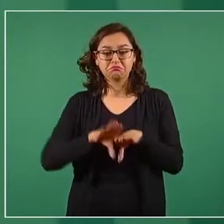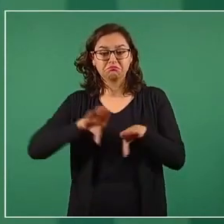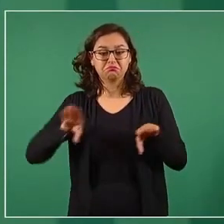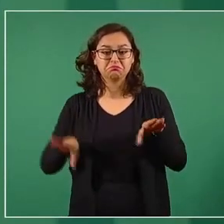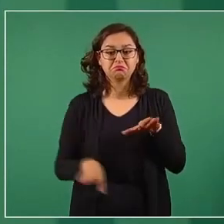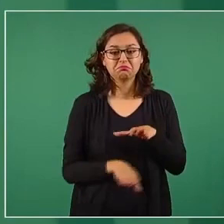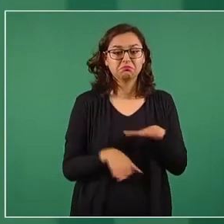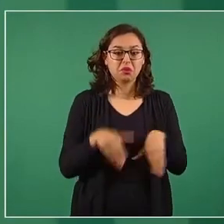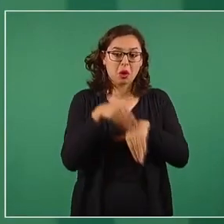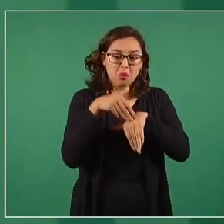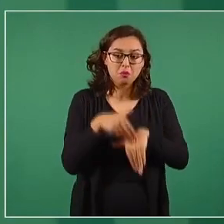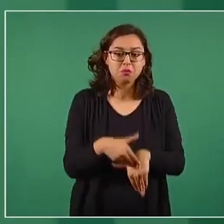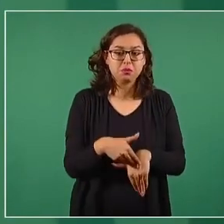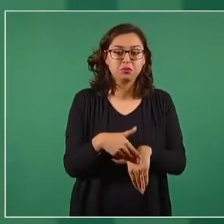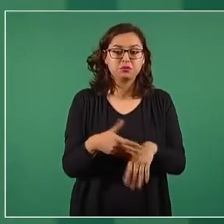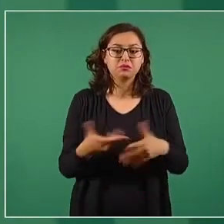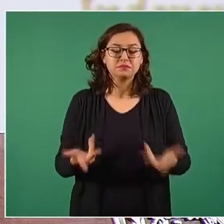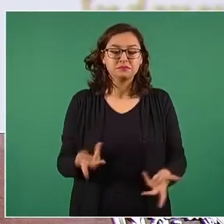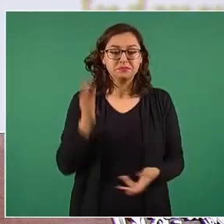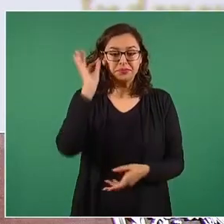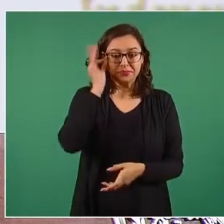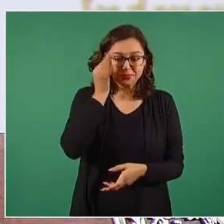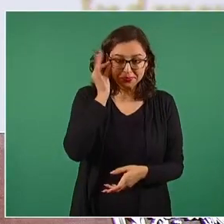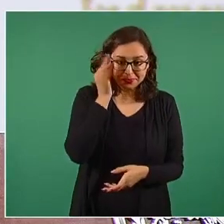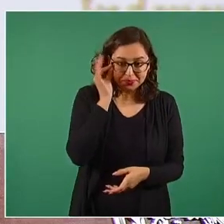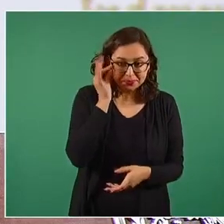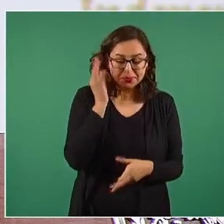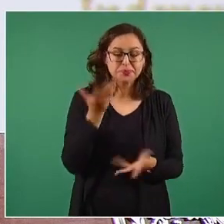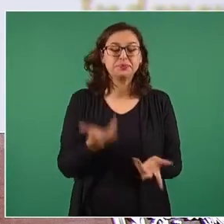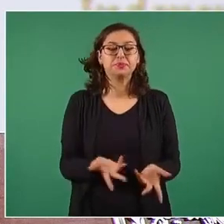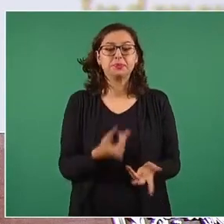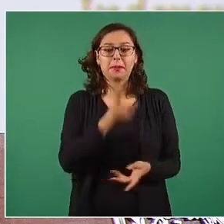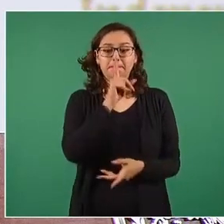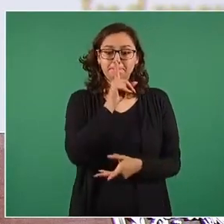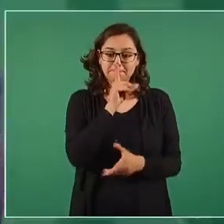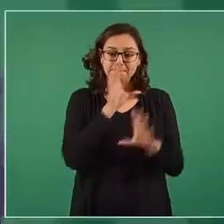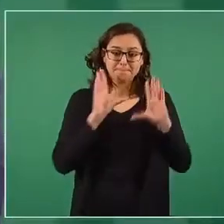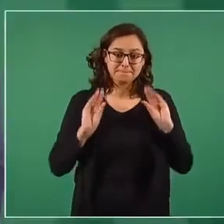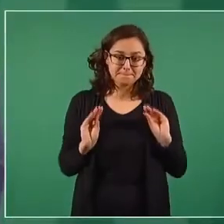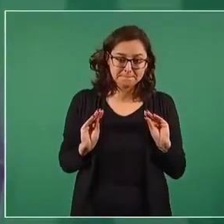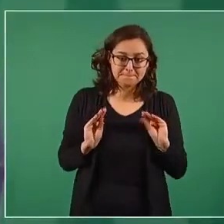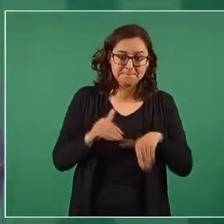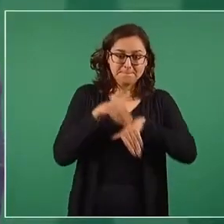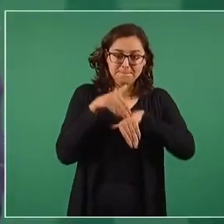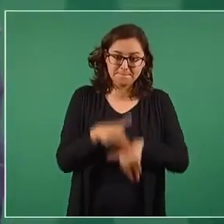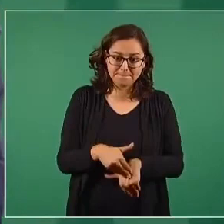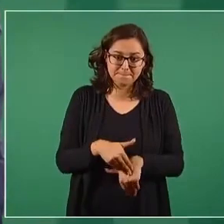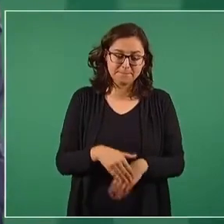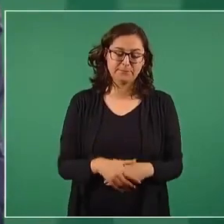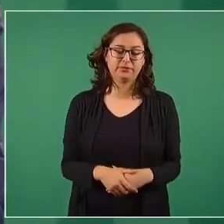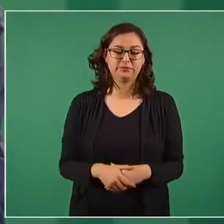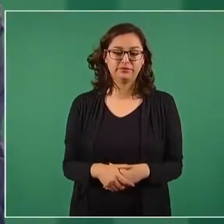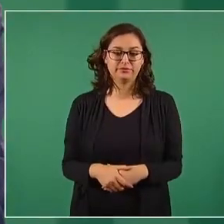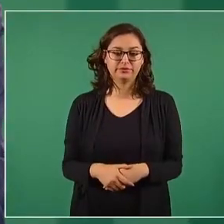subordinados, como vasallos. La consigna era obedecer y callar,